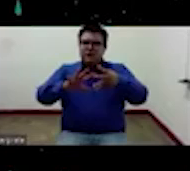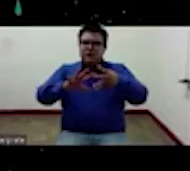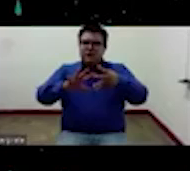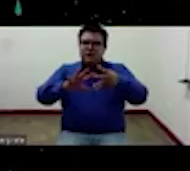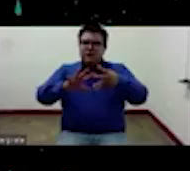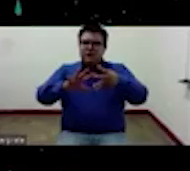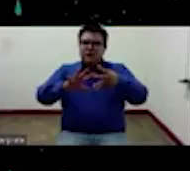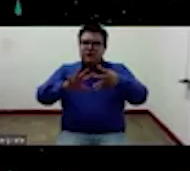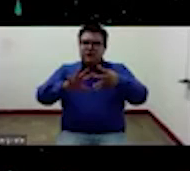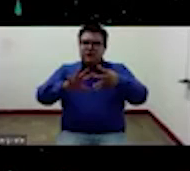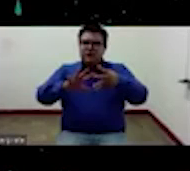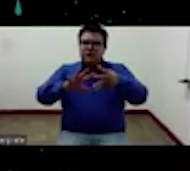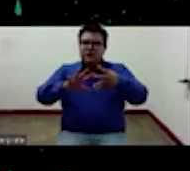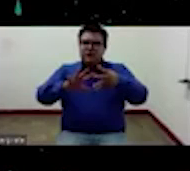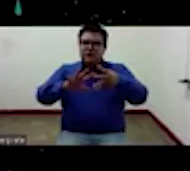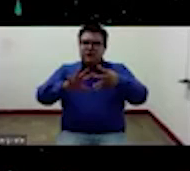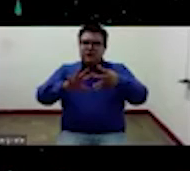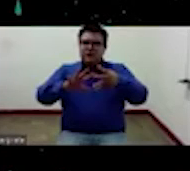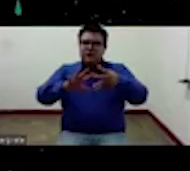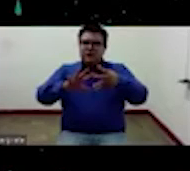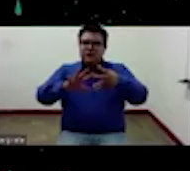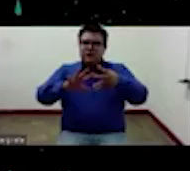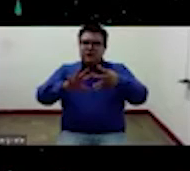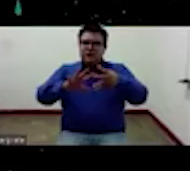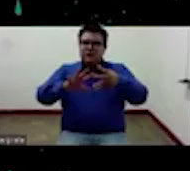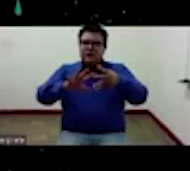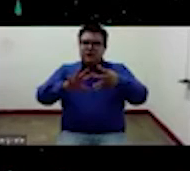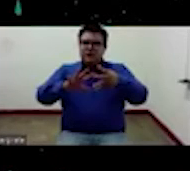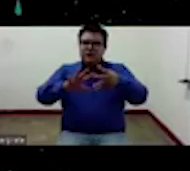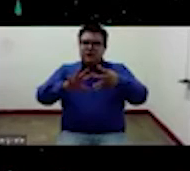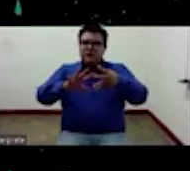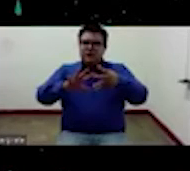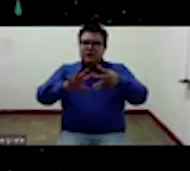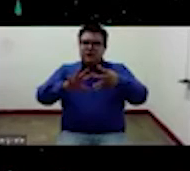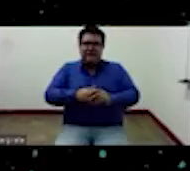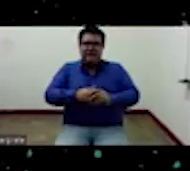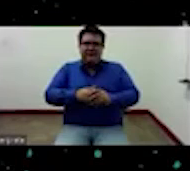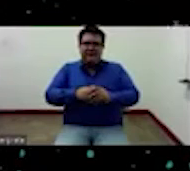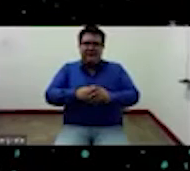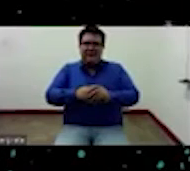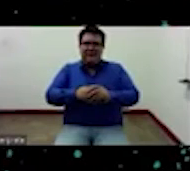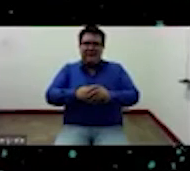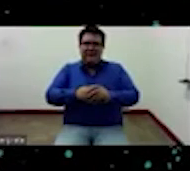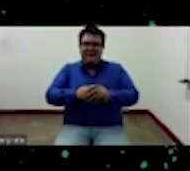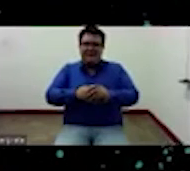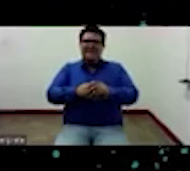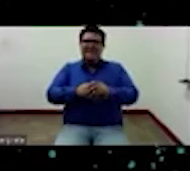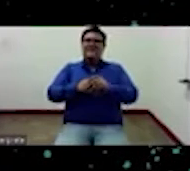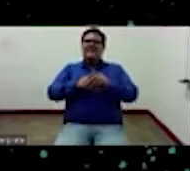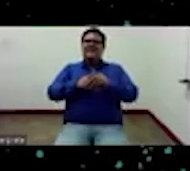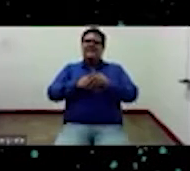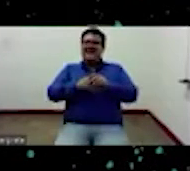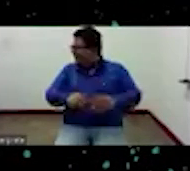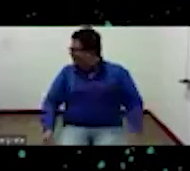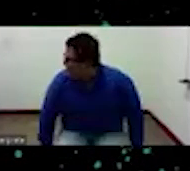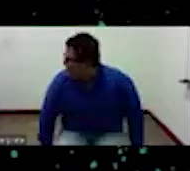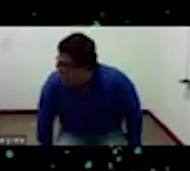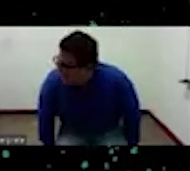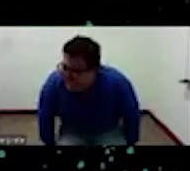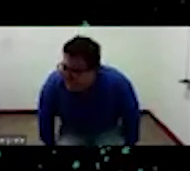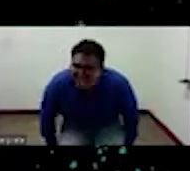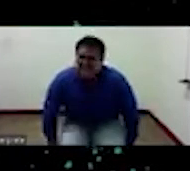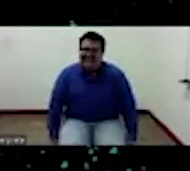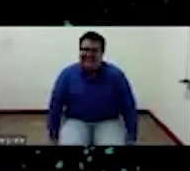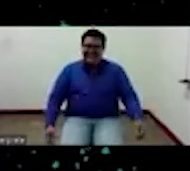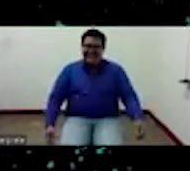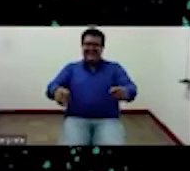parece interesante de esta pieza es poder hacer puentes sonoros ¿no?